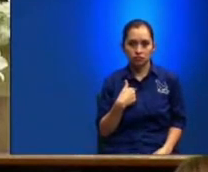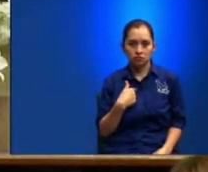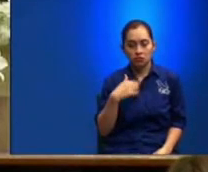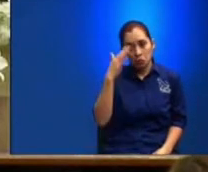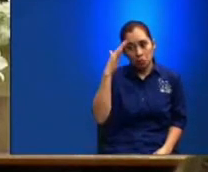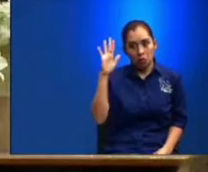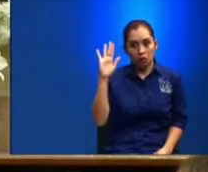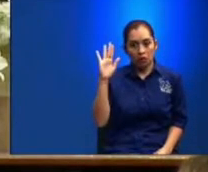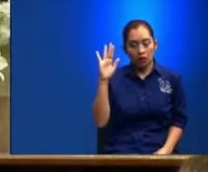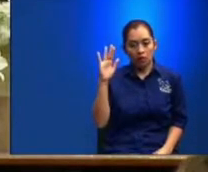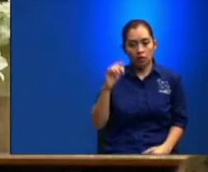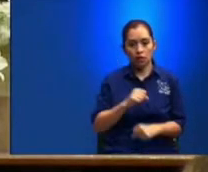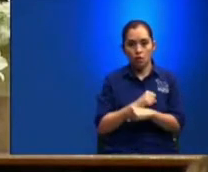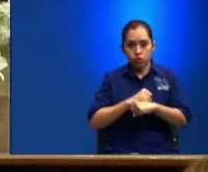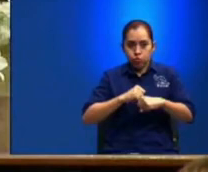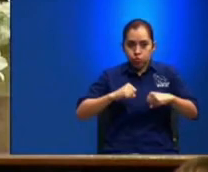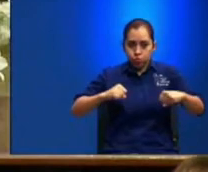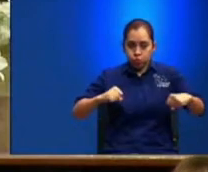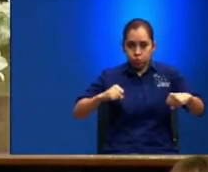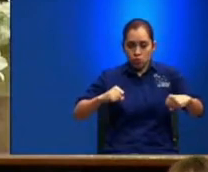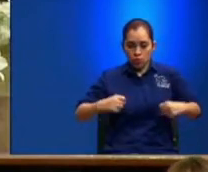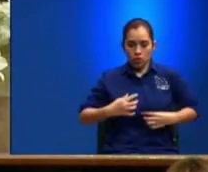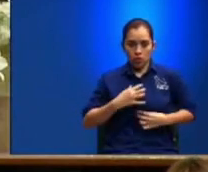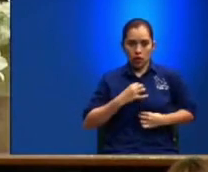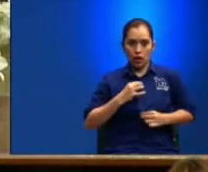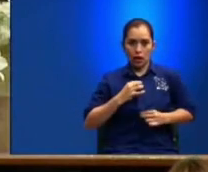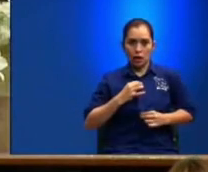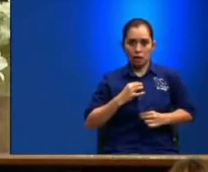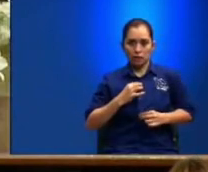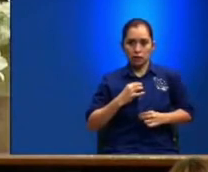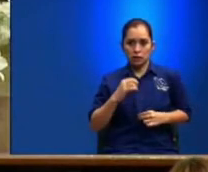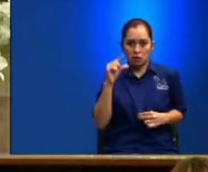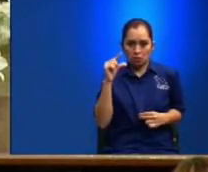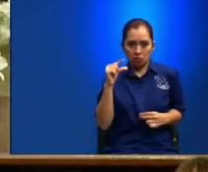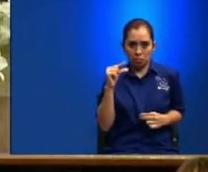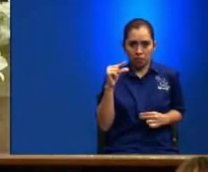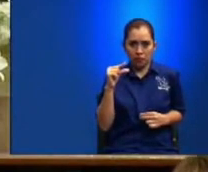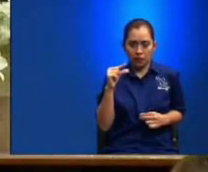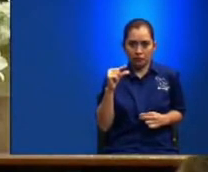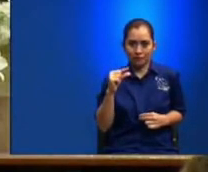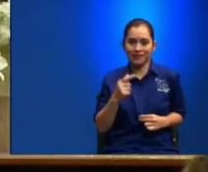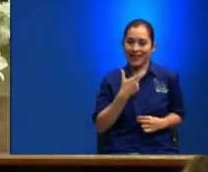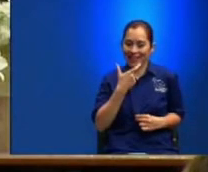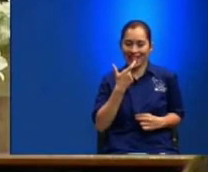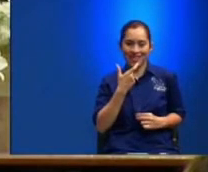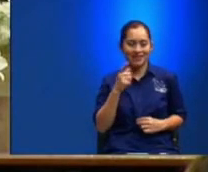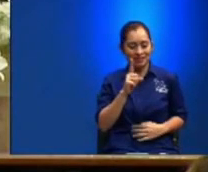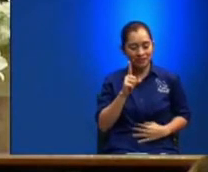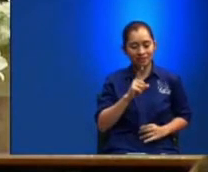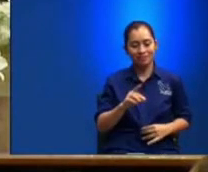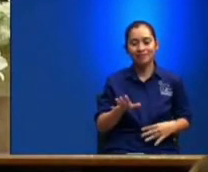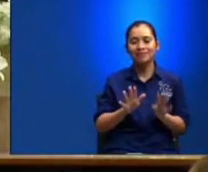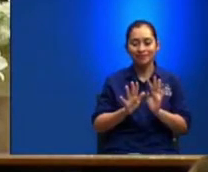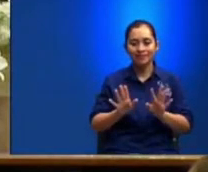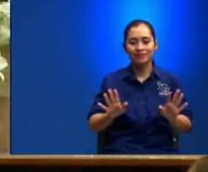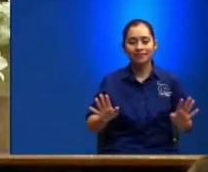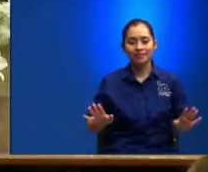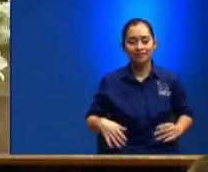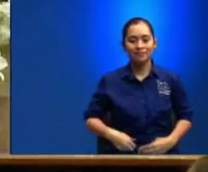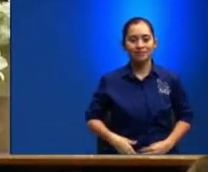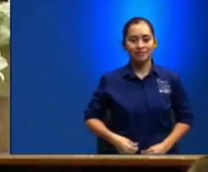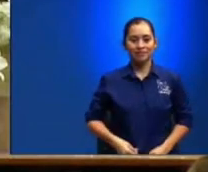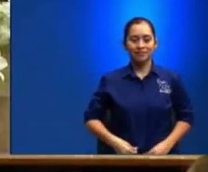las dos cosas que sea prefiero así este y reprendo engordar pero prefiero que sean con